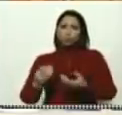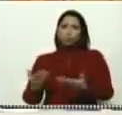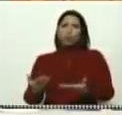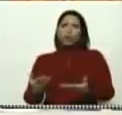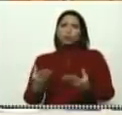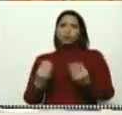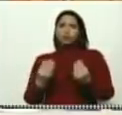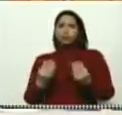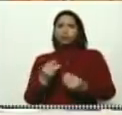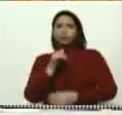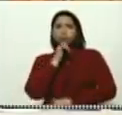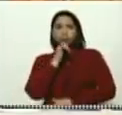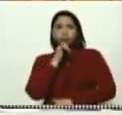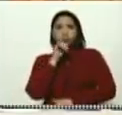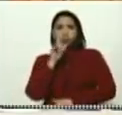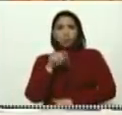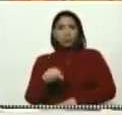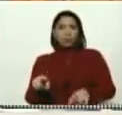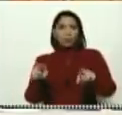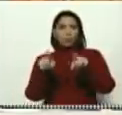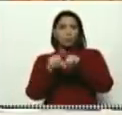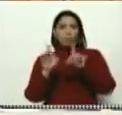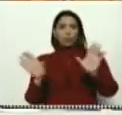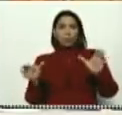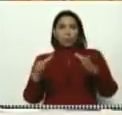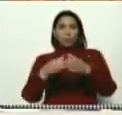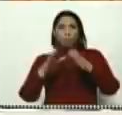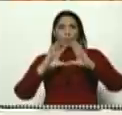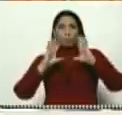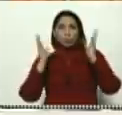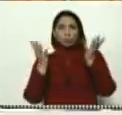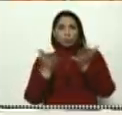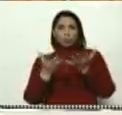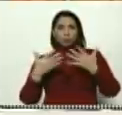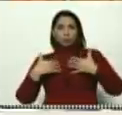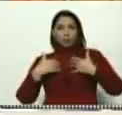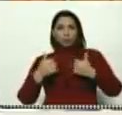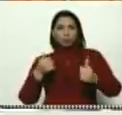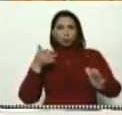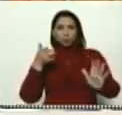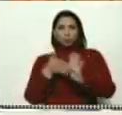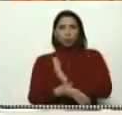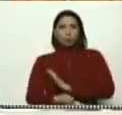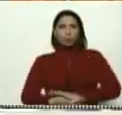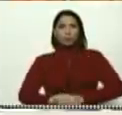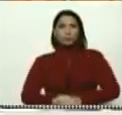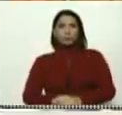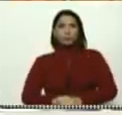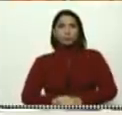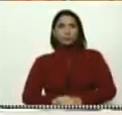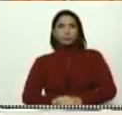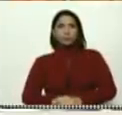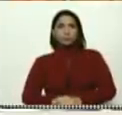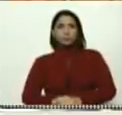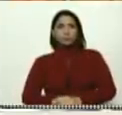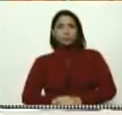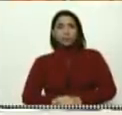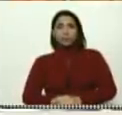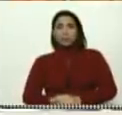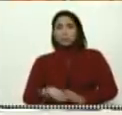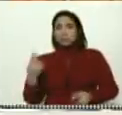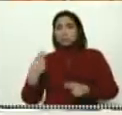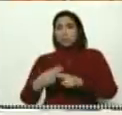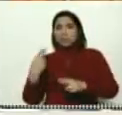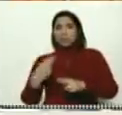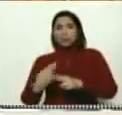información, al igual que la Organización Mundial de la Salud, sobre la letalidad de esta